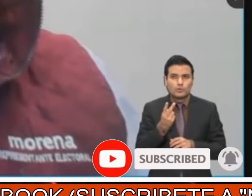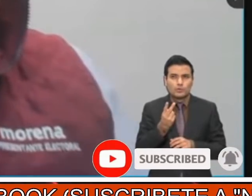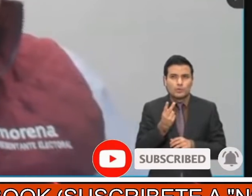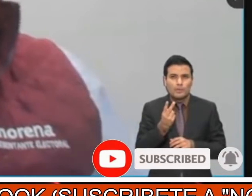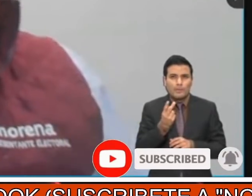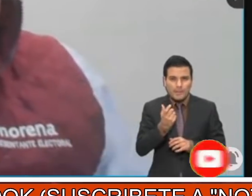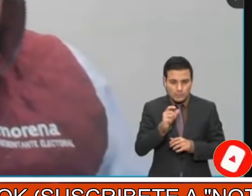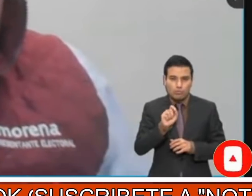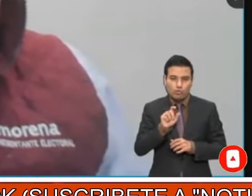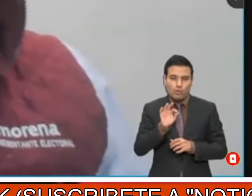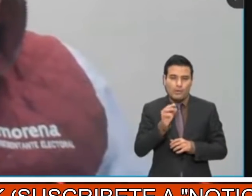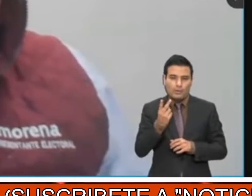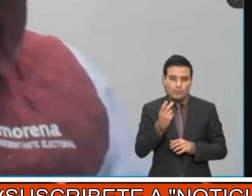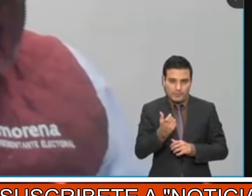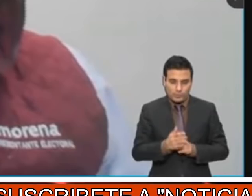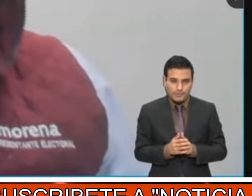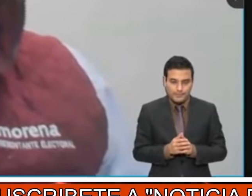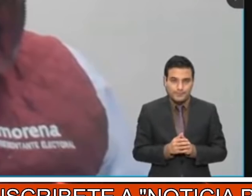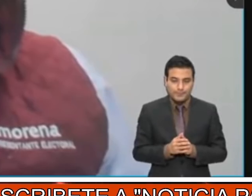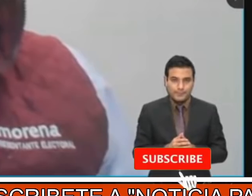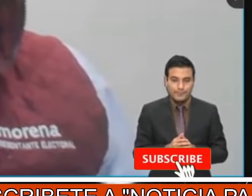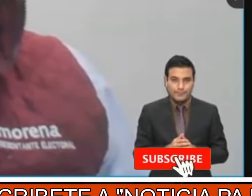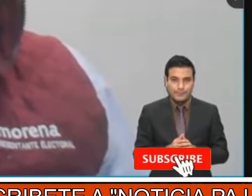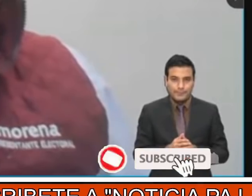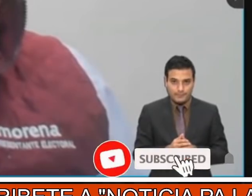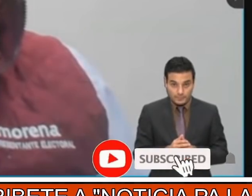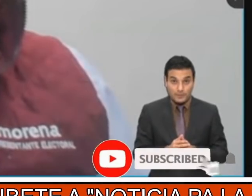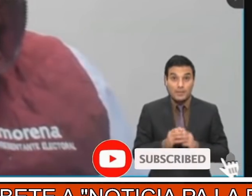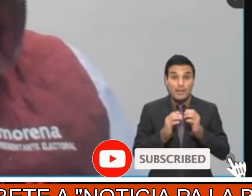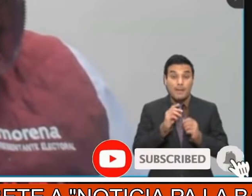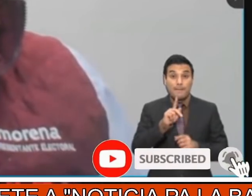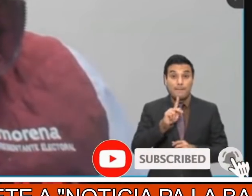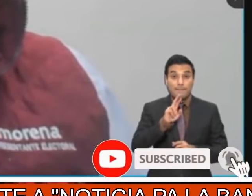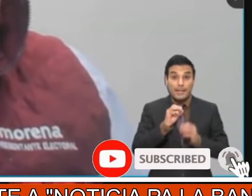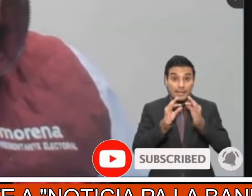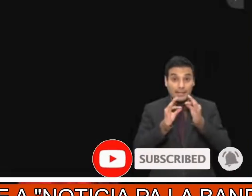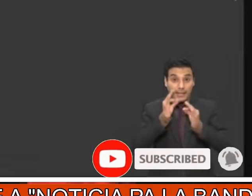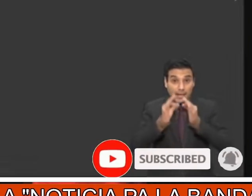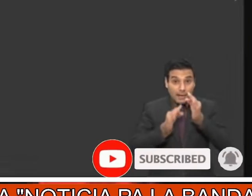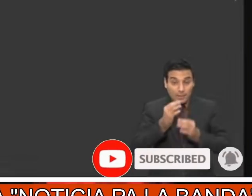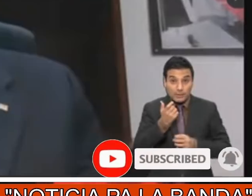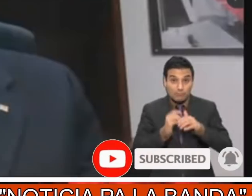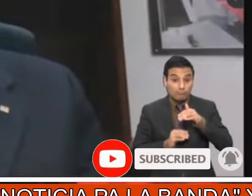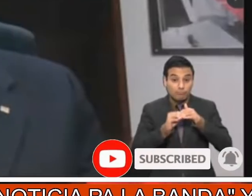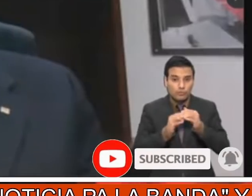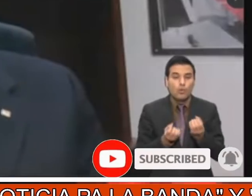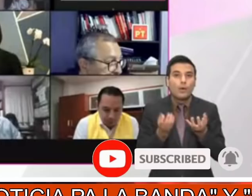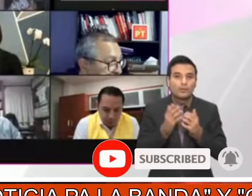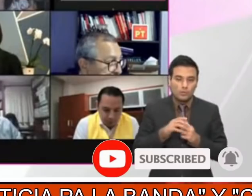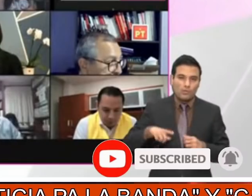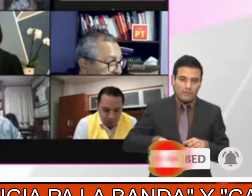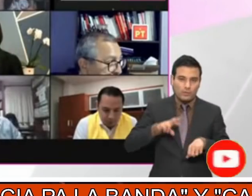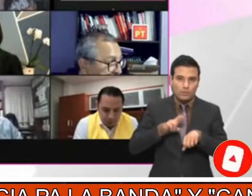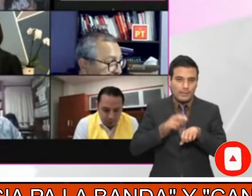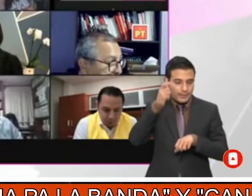19,872.48 pesos, con el tope de gastos de precampaña, que para el caso de la gubernatura de